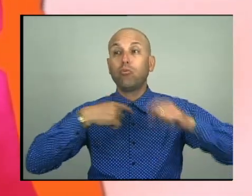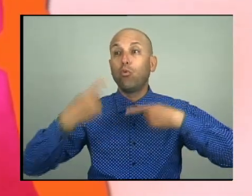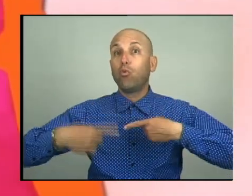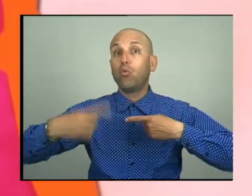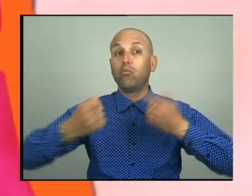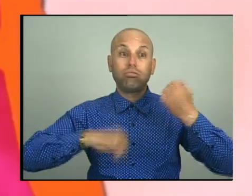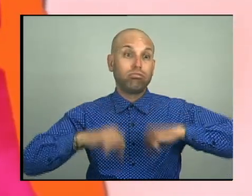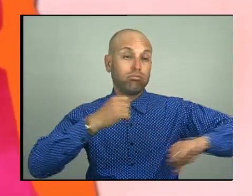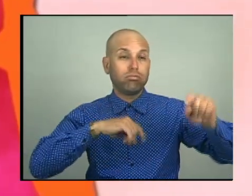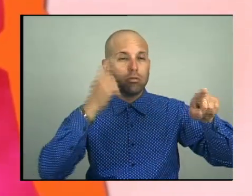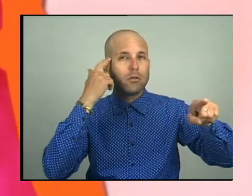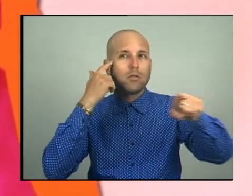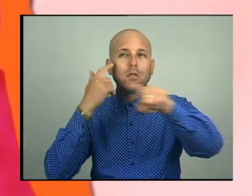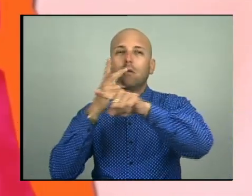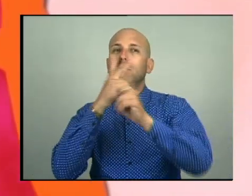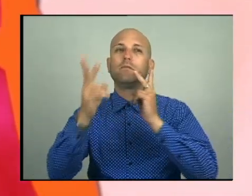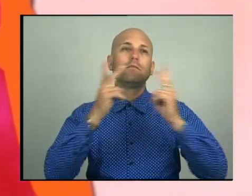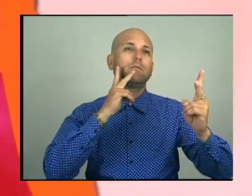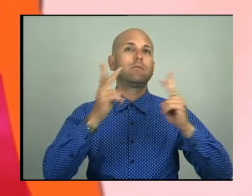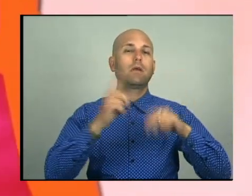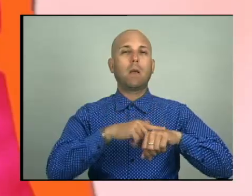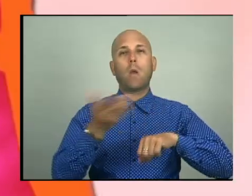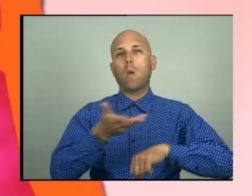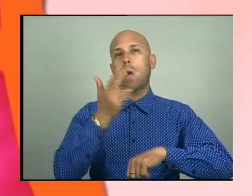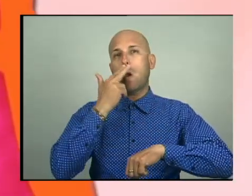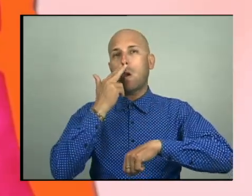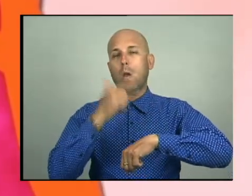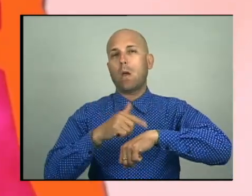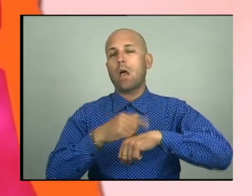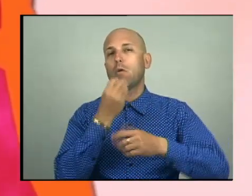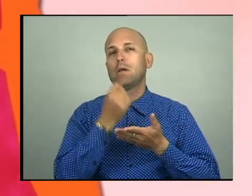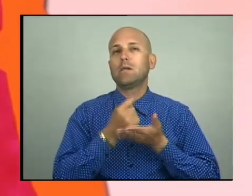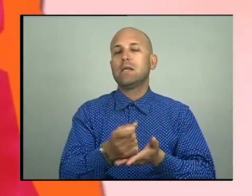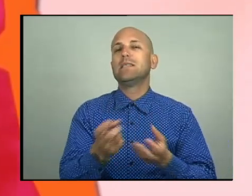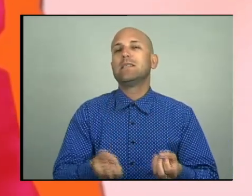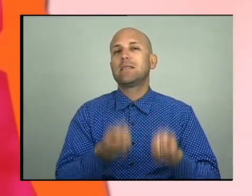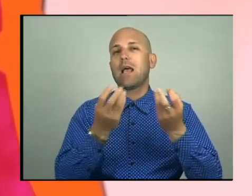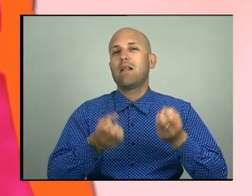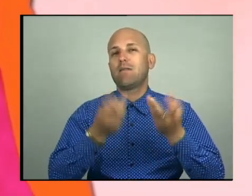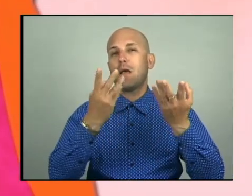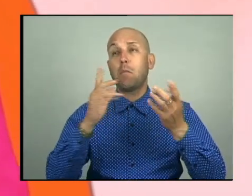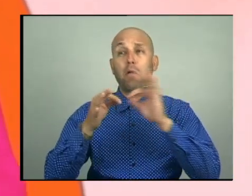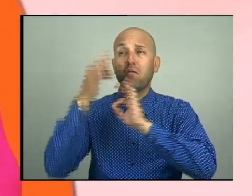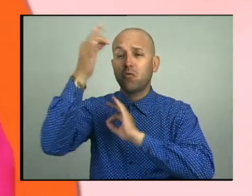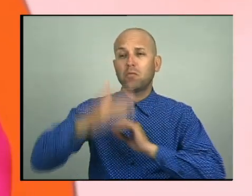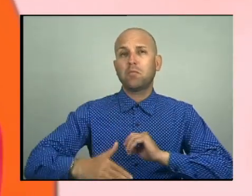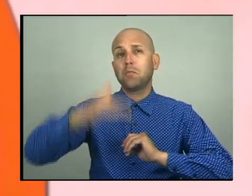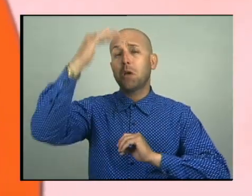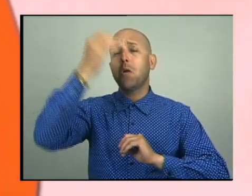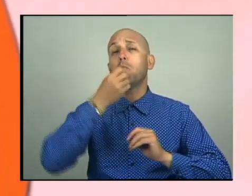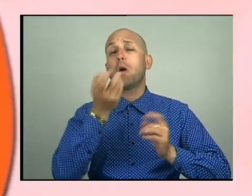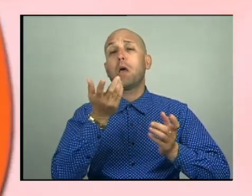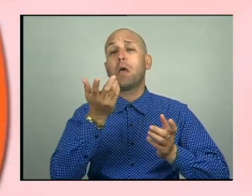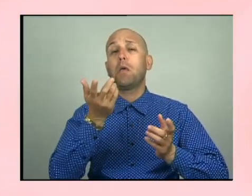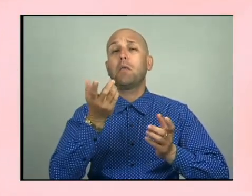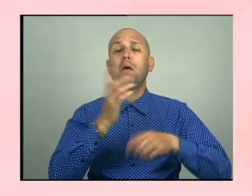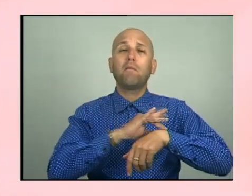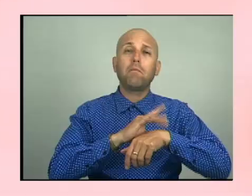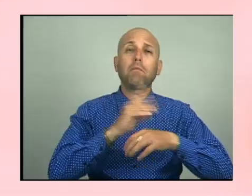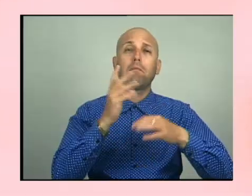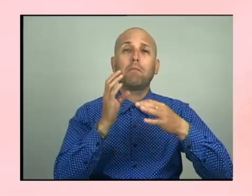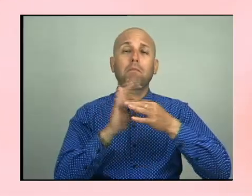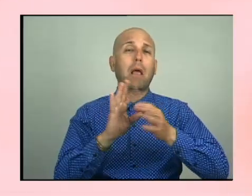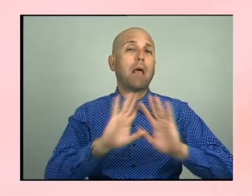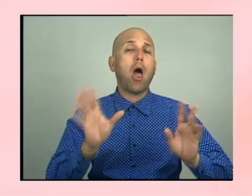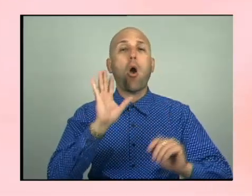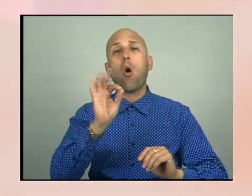recibir atención y tratamiento oportunos, que podrían prevenir la discapacidad o la muerte en las primeras etapas